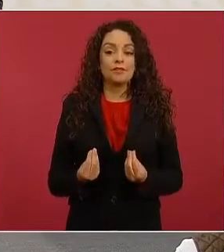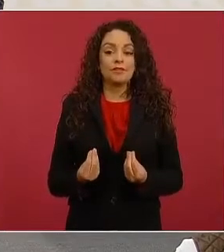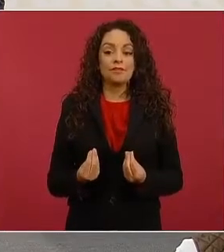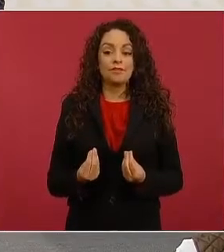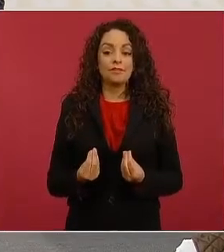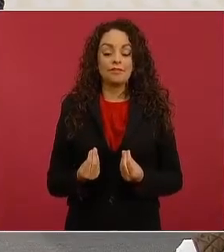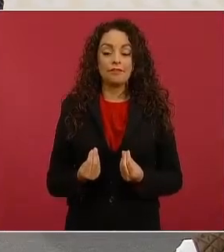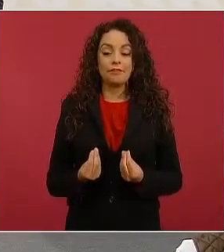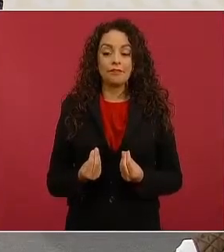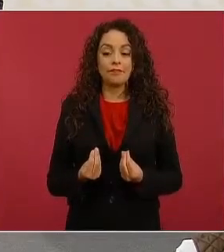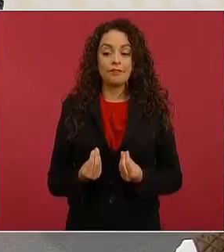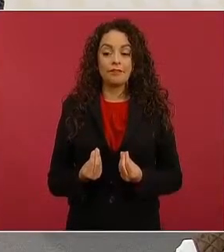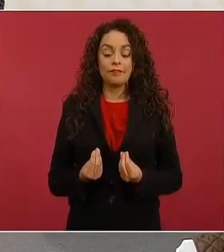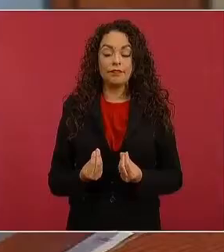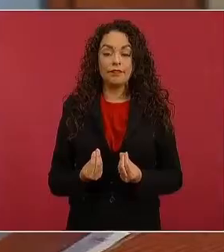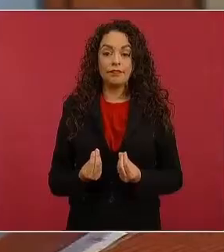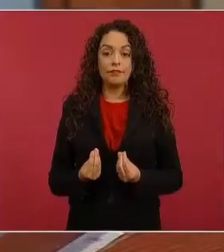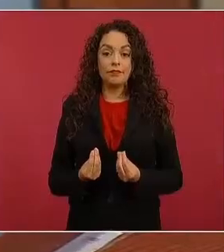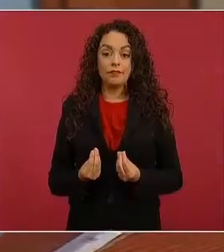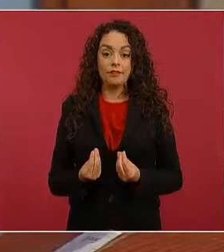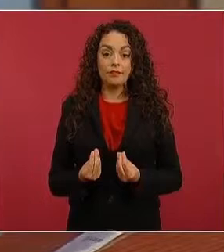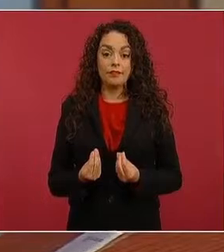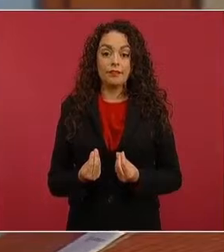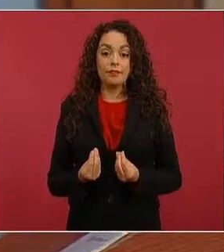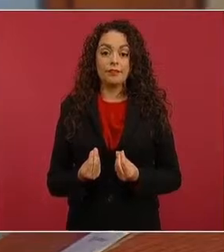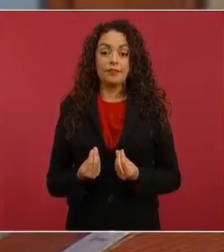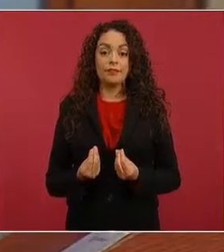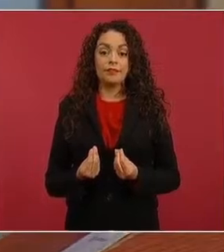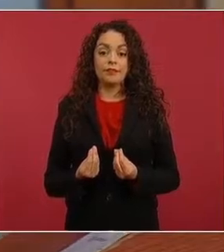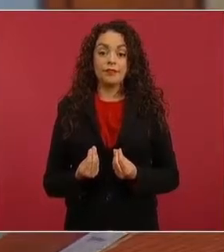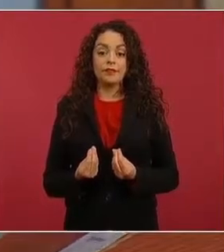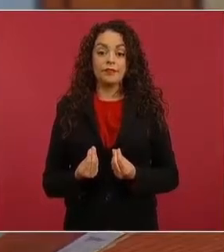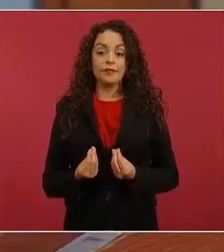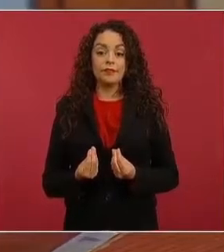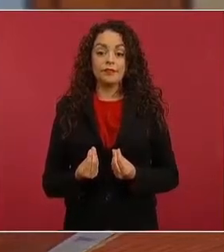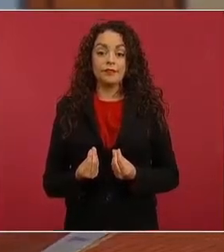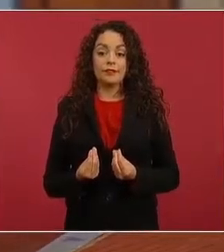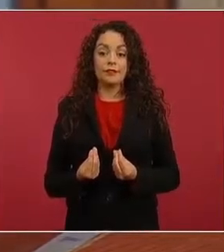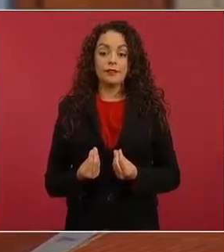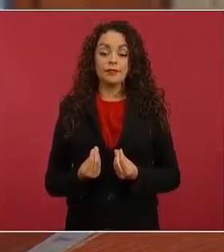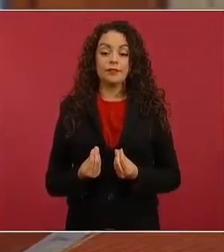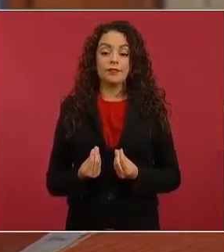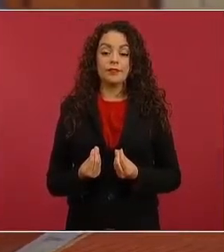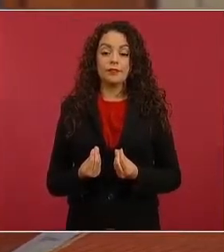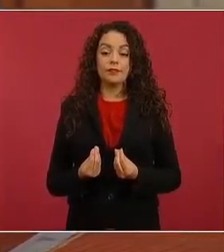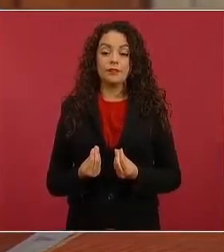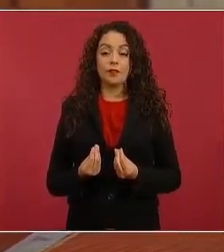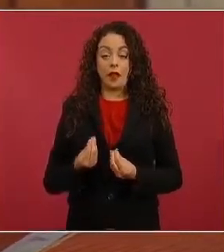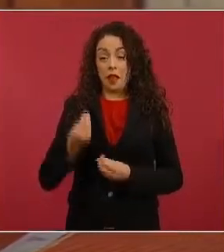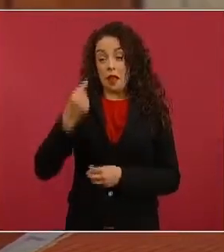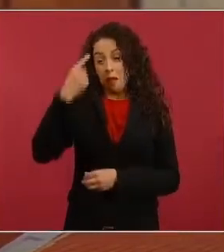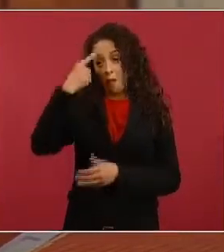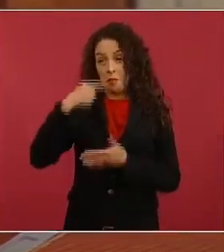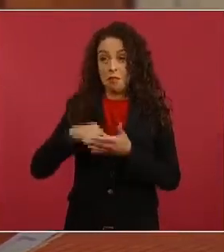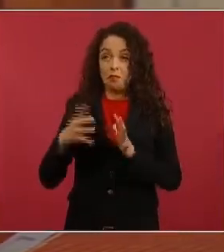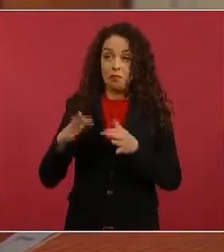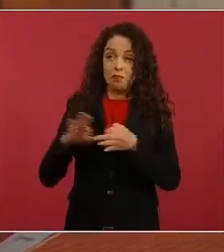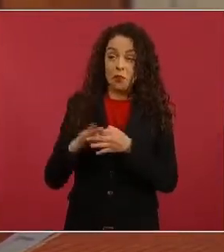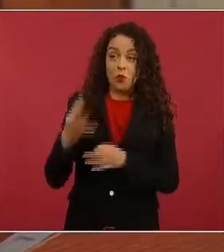El crecimiento de la demanda estimada es de cuando